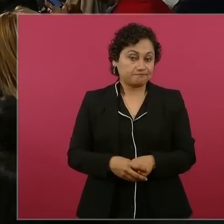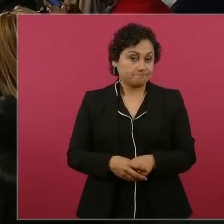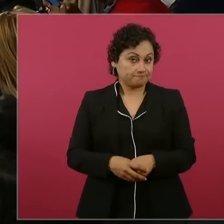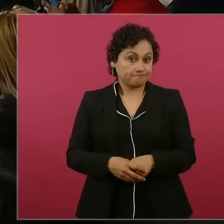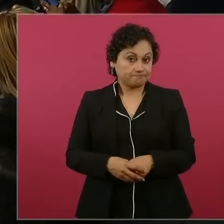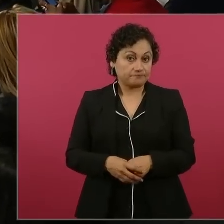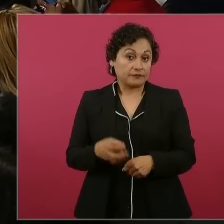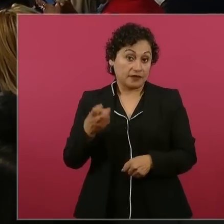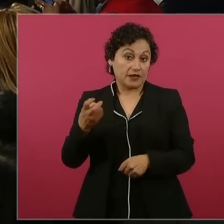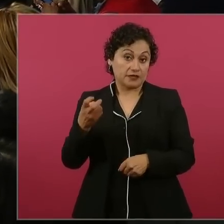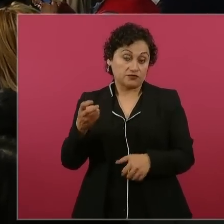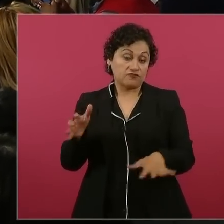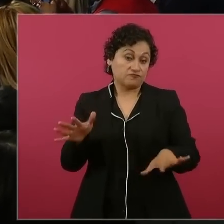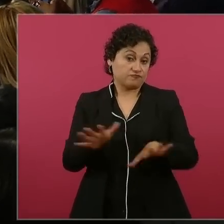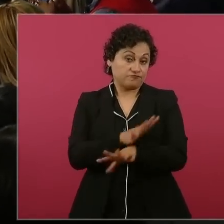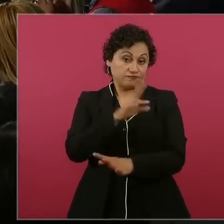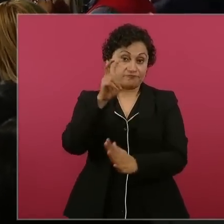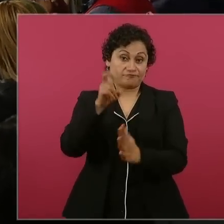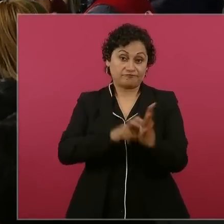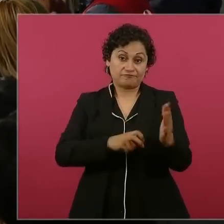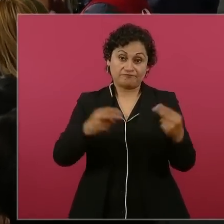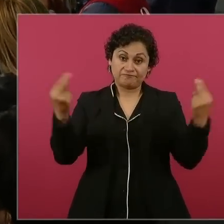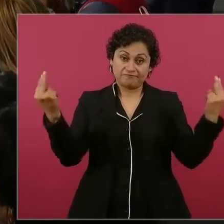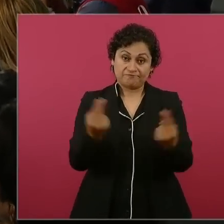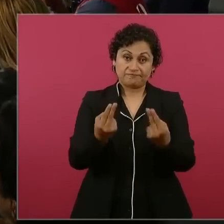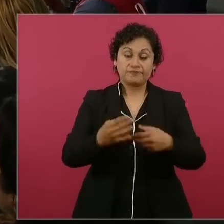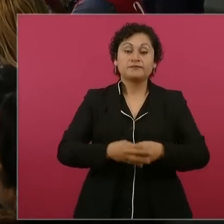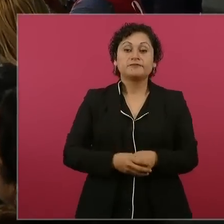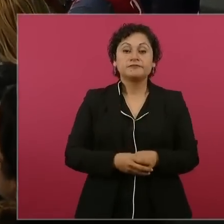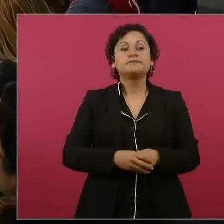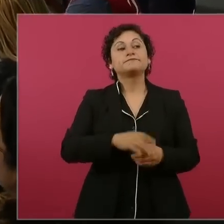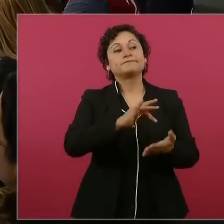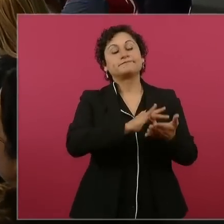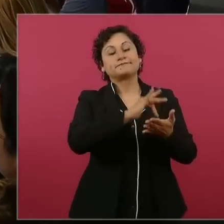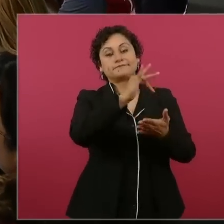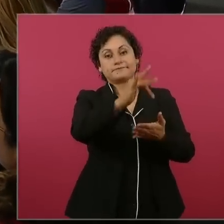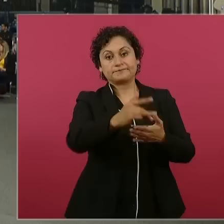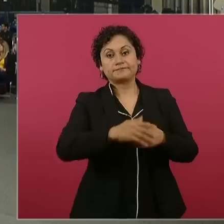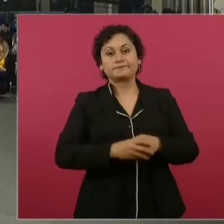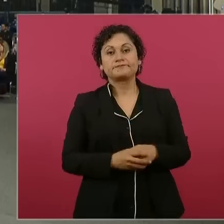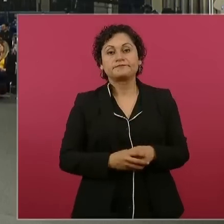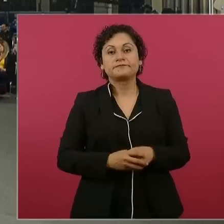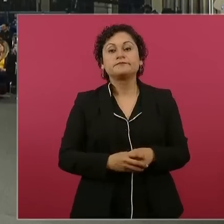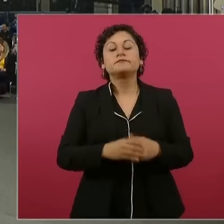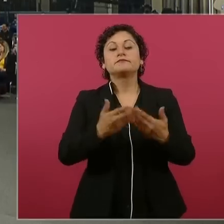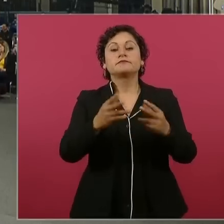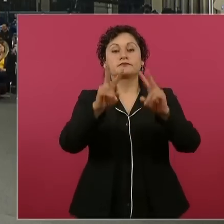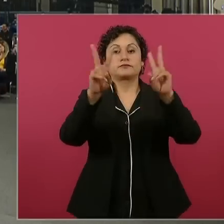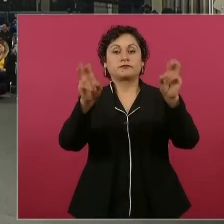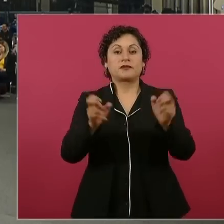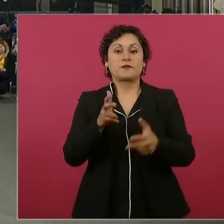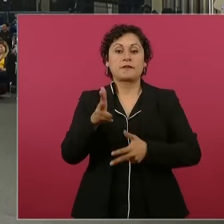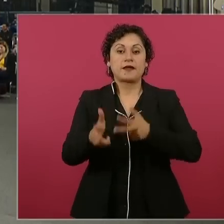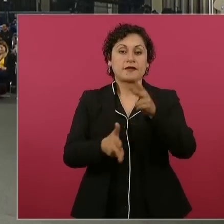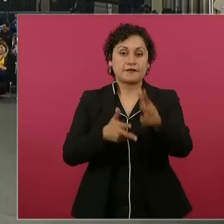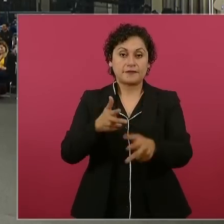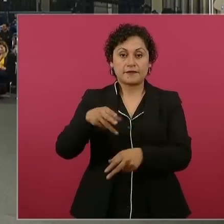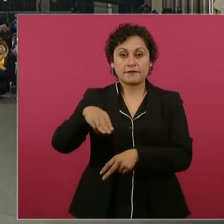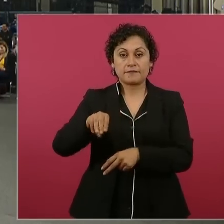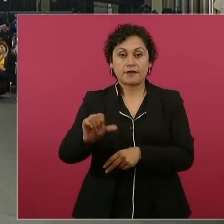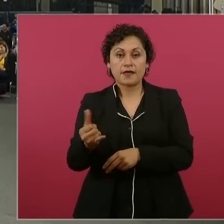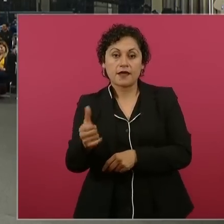Entonces, eso tiene que cambiar. Bien, presidente. Gracias. Finalmente, por razones del Tren Maya y los desarrollos